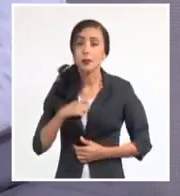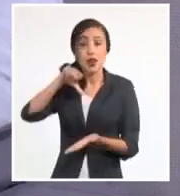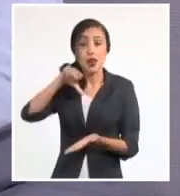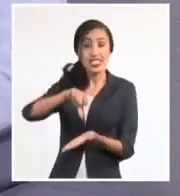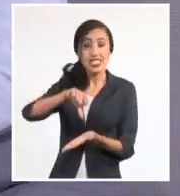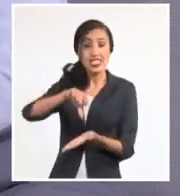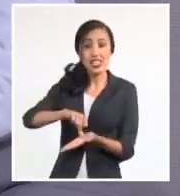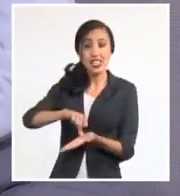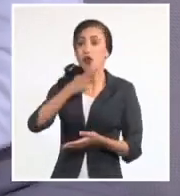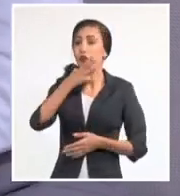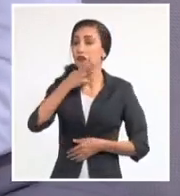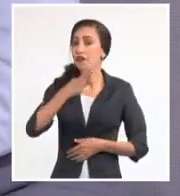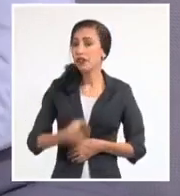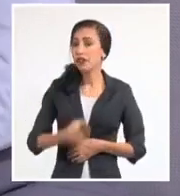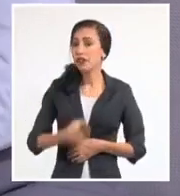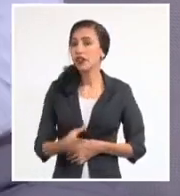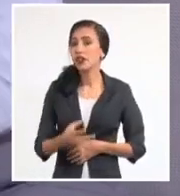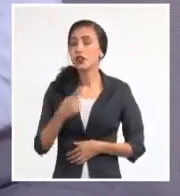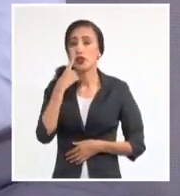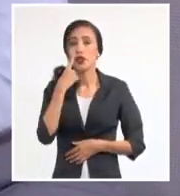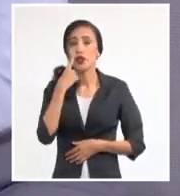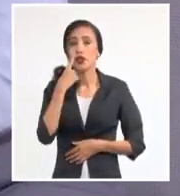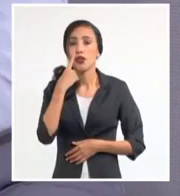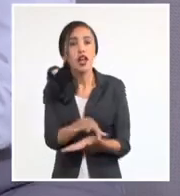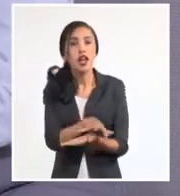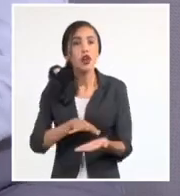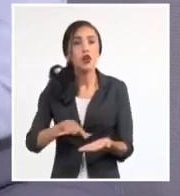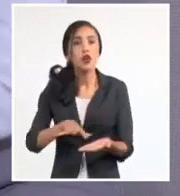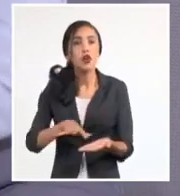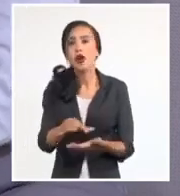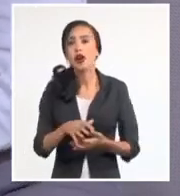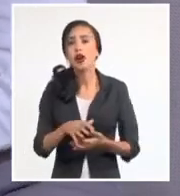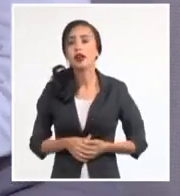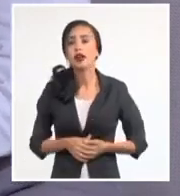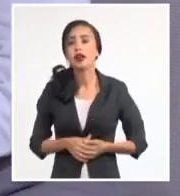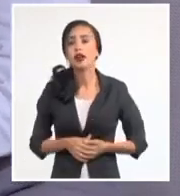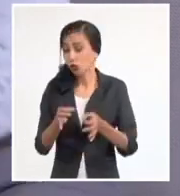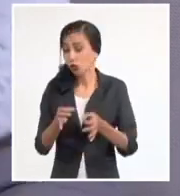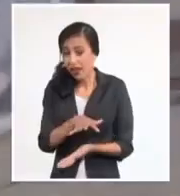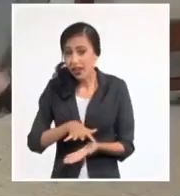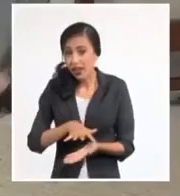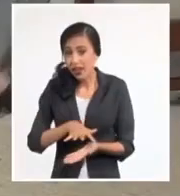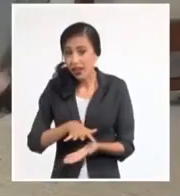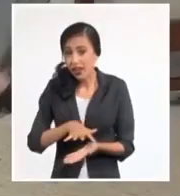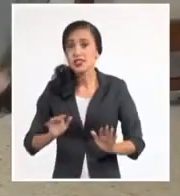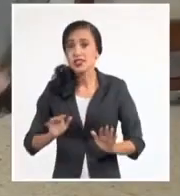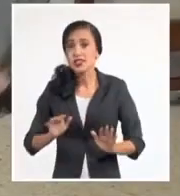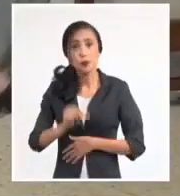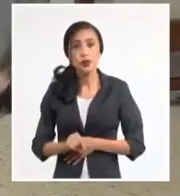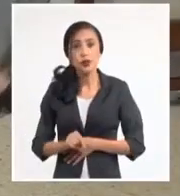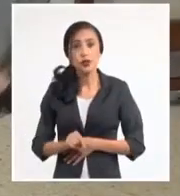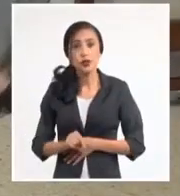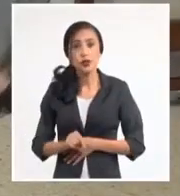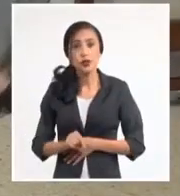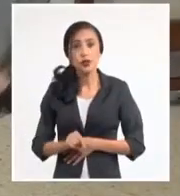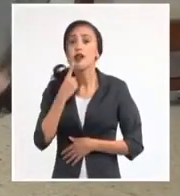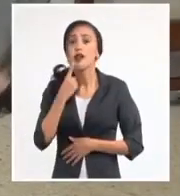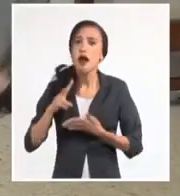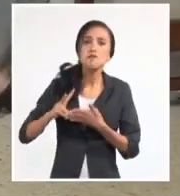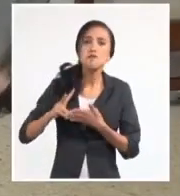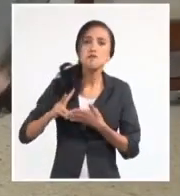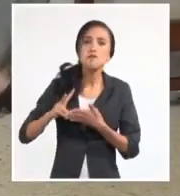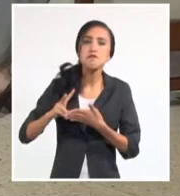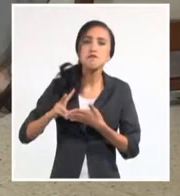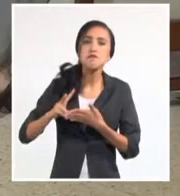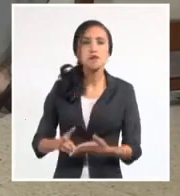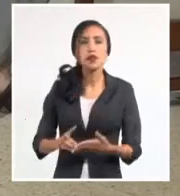ve los recintos que funcionan ahí, que ya las personas los han estado visitando, se da cuenta que